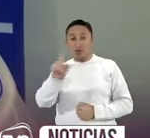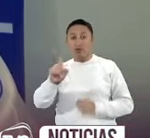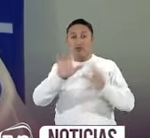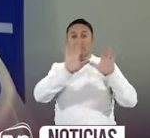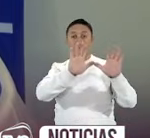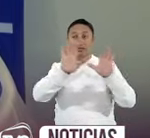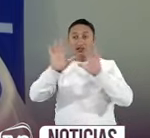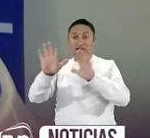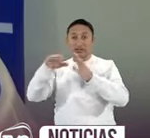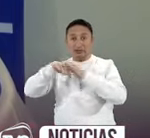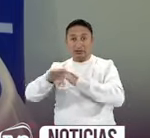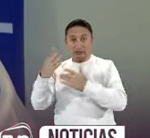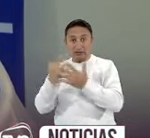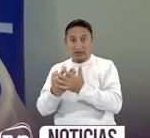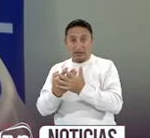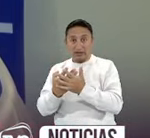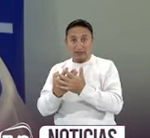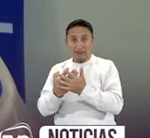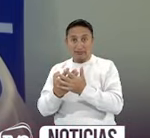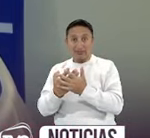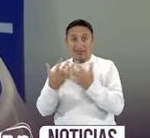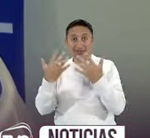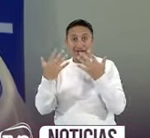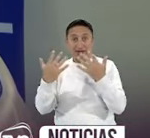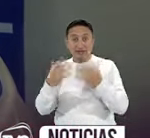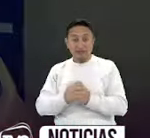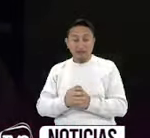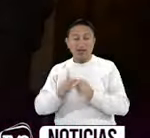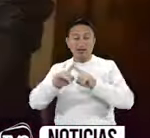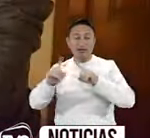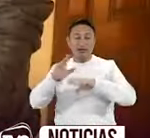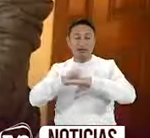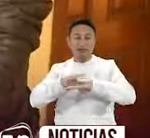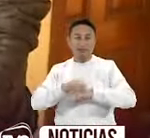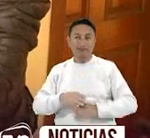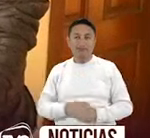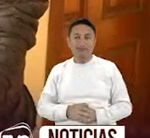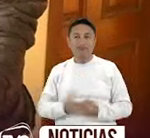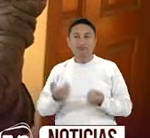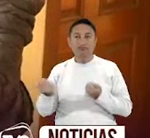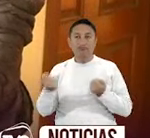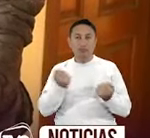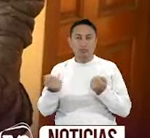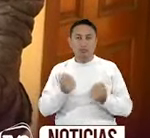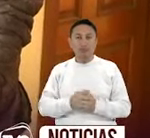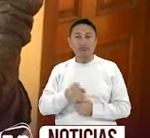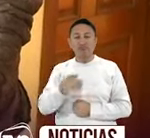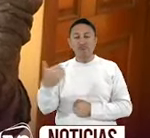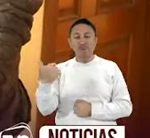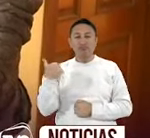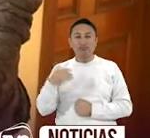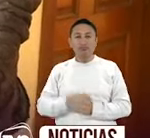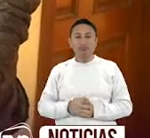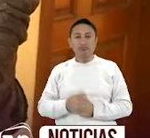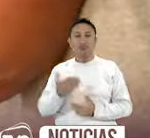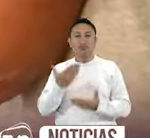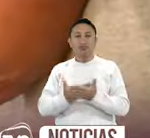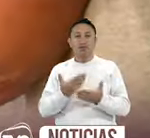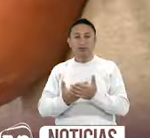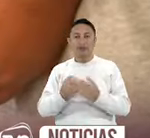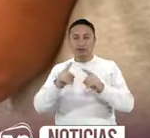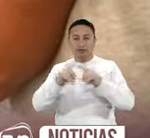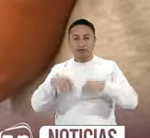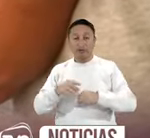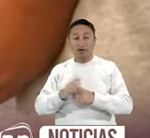antecedentes penales por diferentes causas. En el operativo policial, en su poder encontraron varias evidencias que pasarán a custodia para